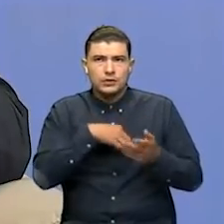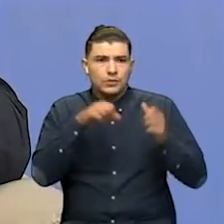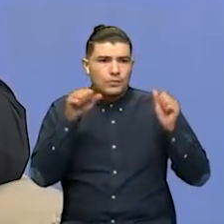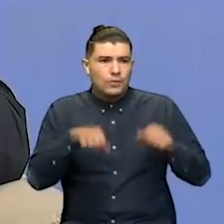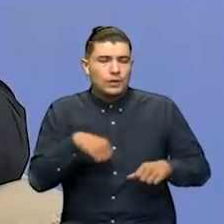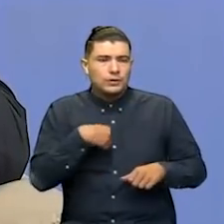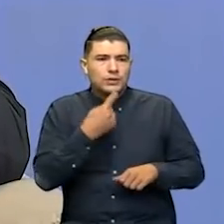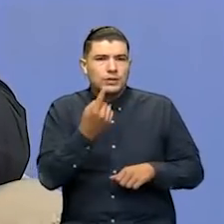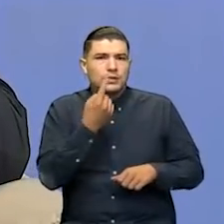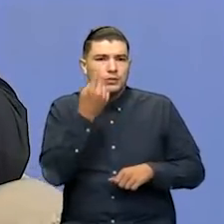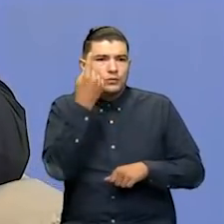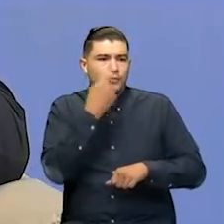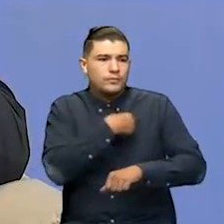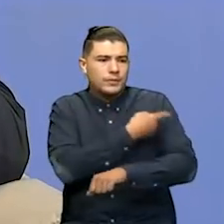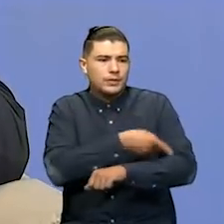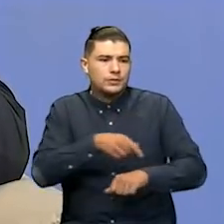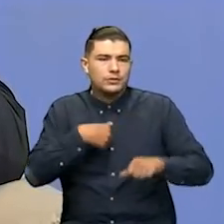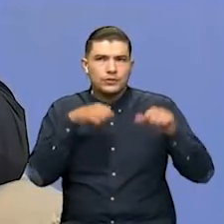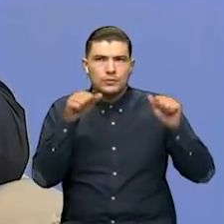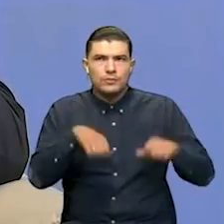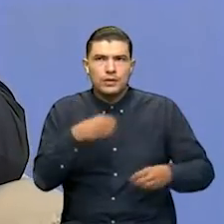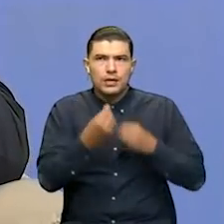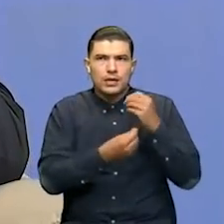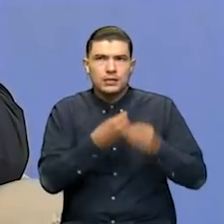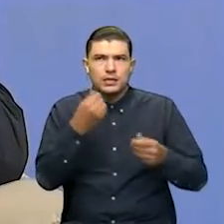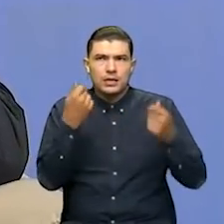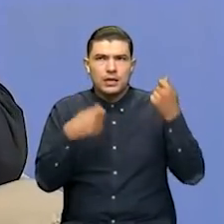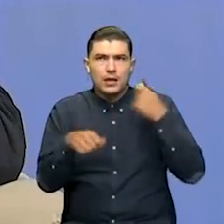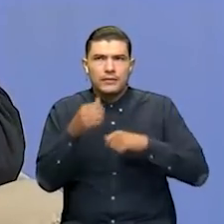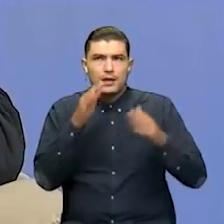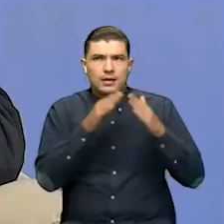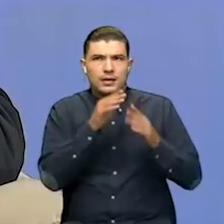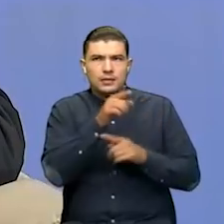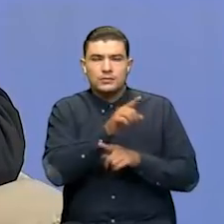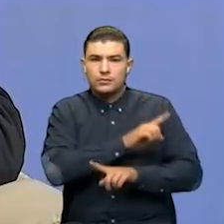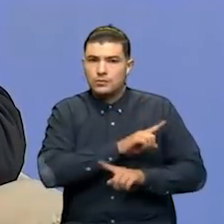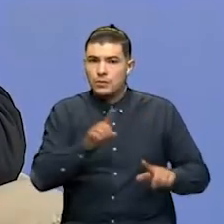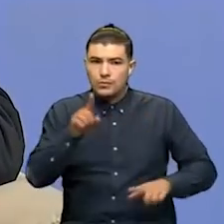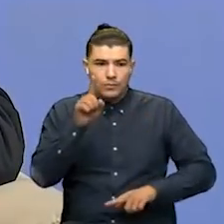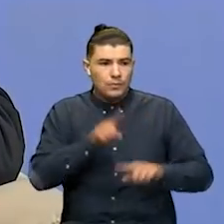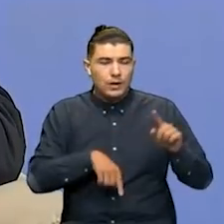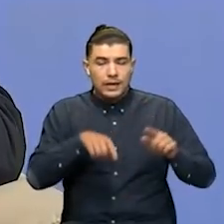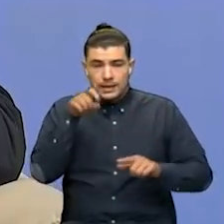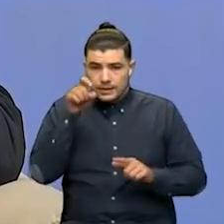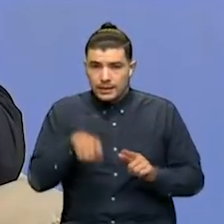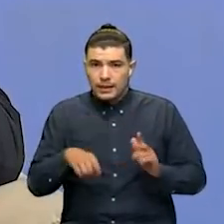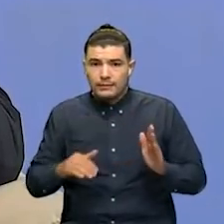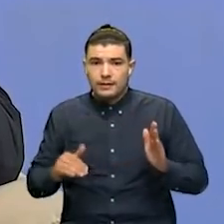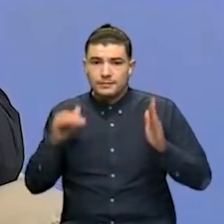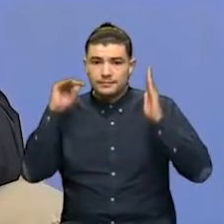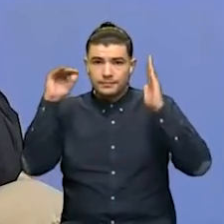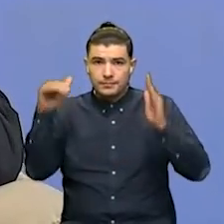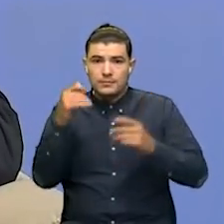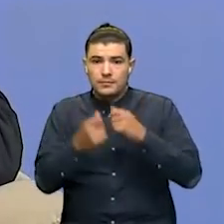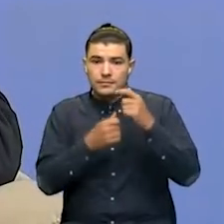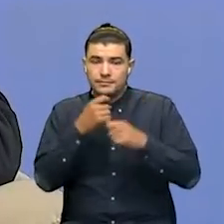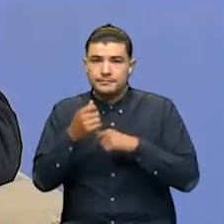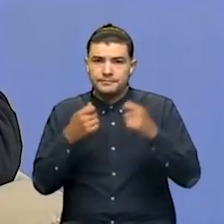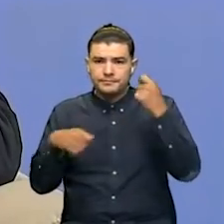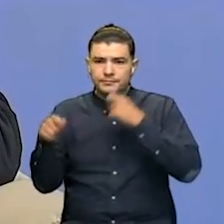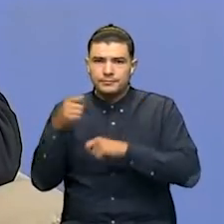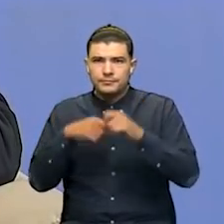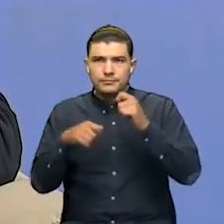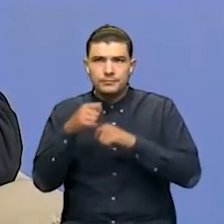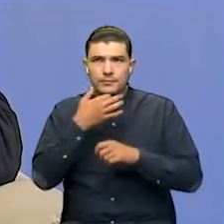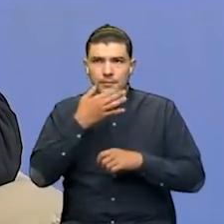por 1 millón de pesos puedo coger y hacer una venta de este tercer piso. No tiene que ser necesariamente estar en un valor comercial que sea un